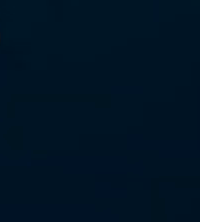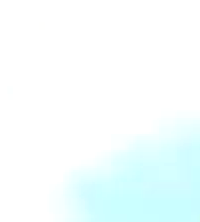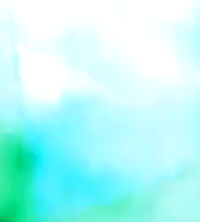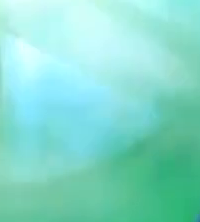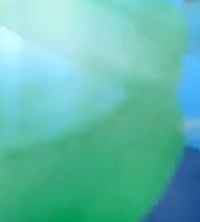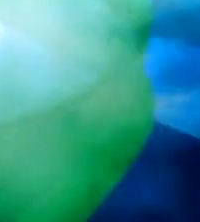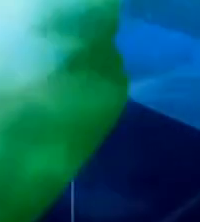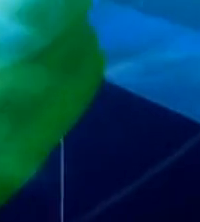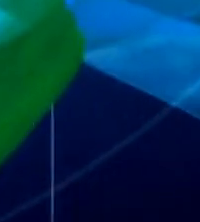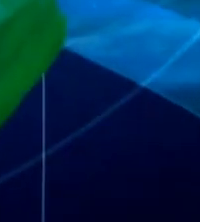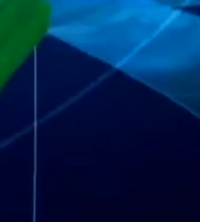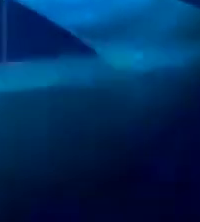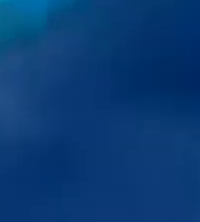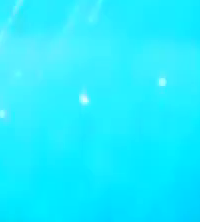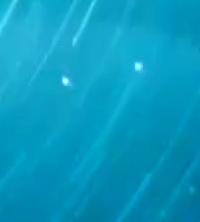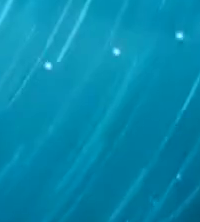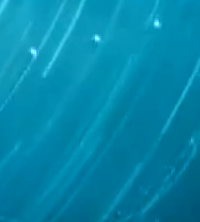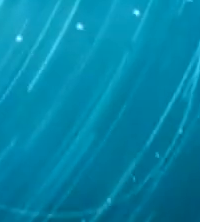y